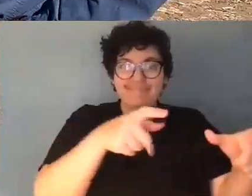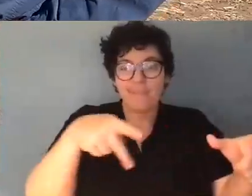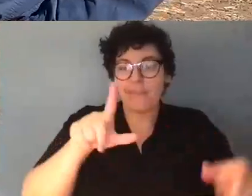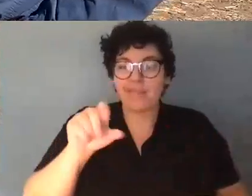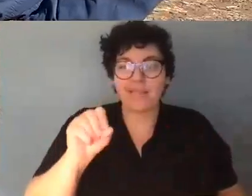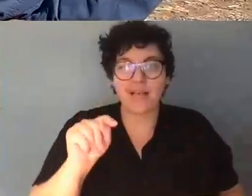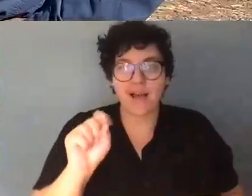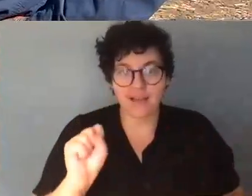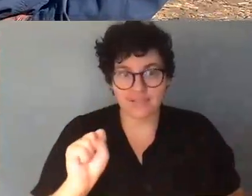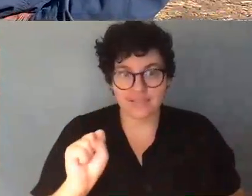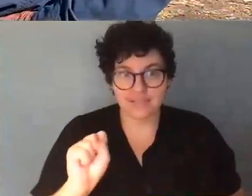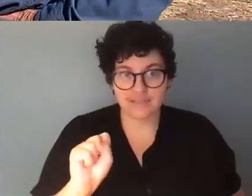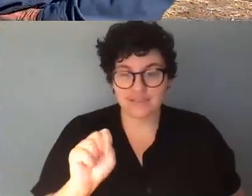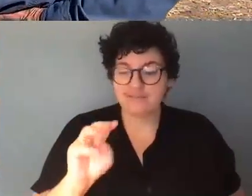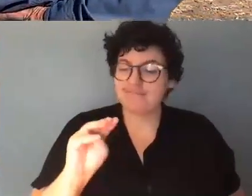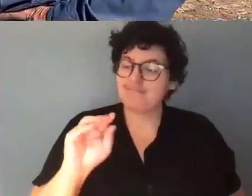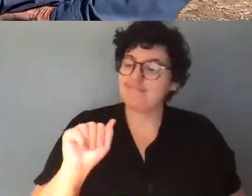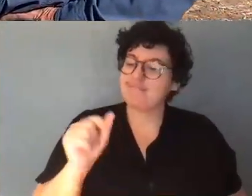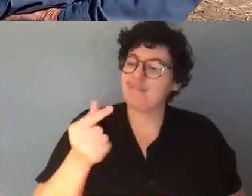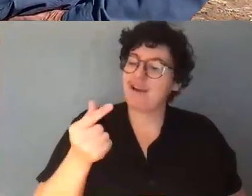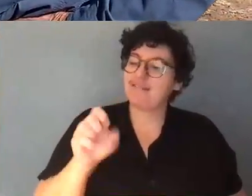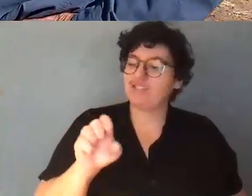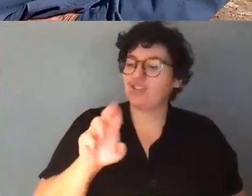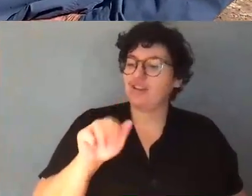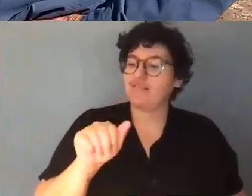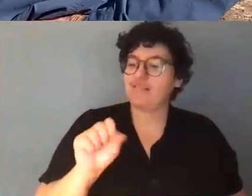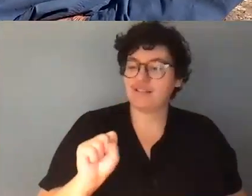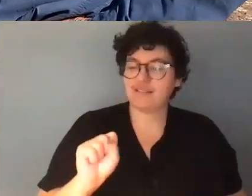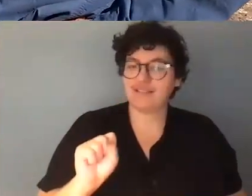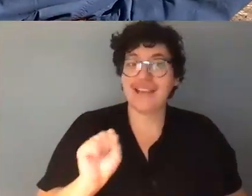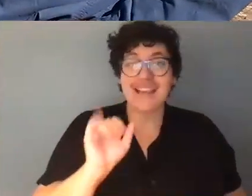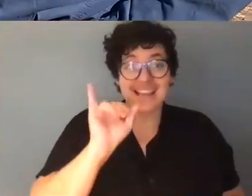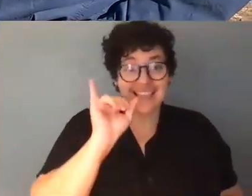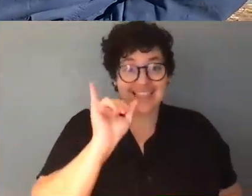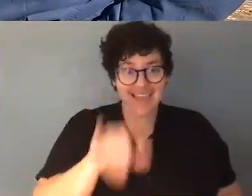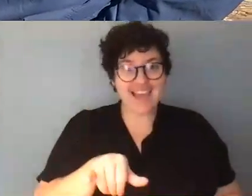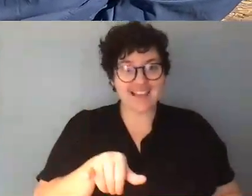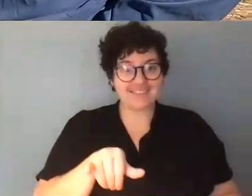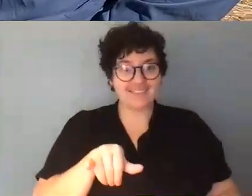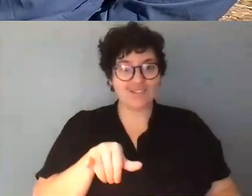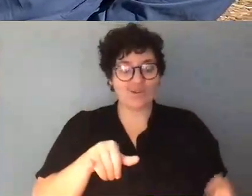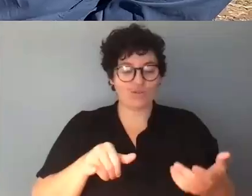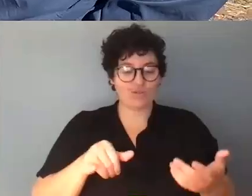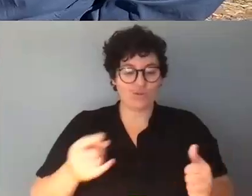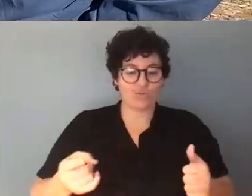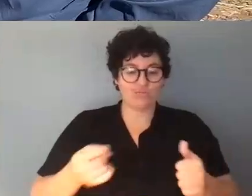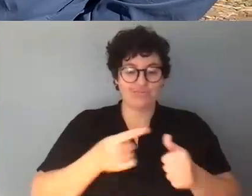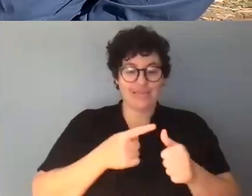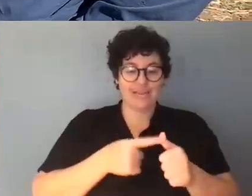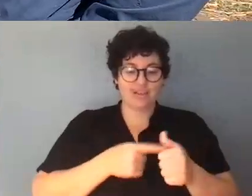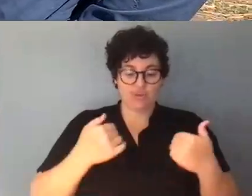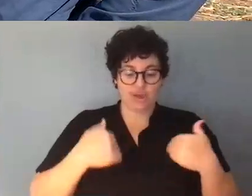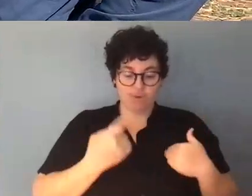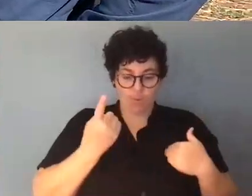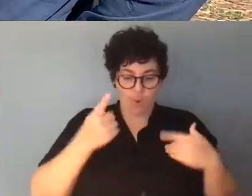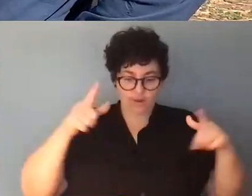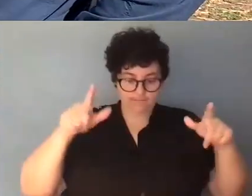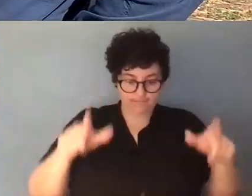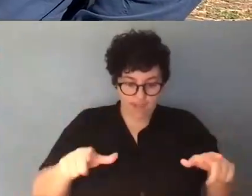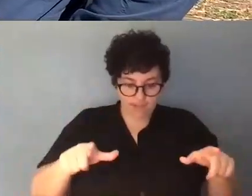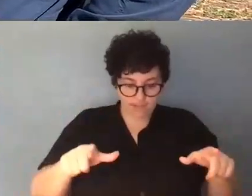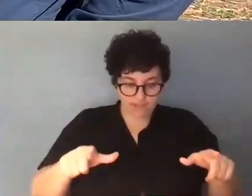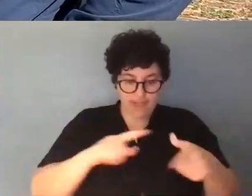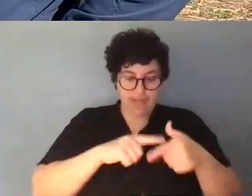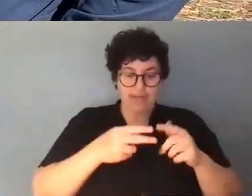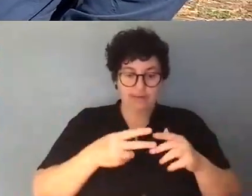oportunidad a otras personas que también puedan tener su terrenito, ¿no? Entonces, pues